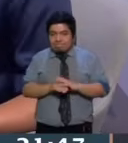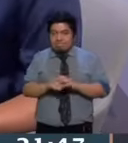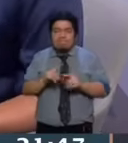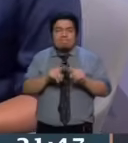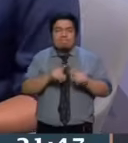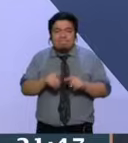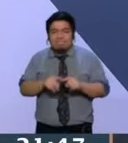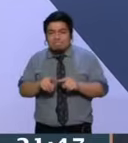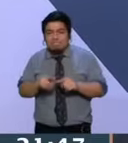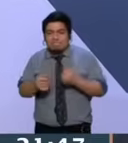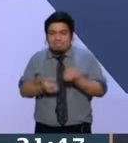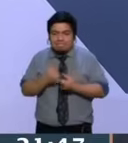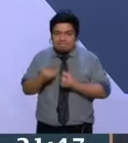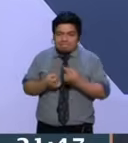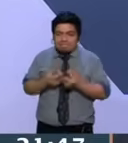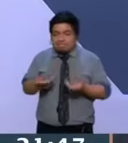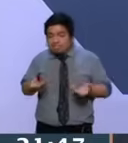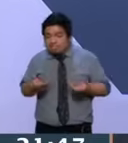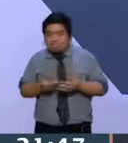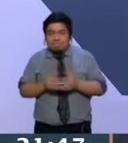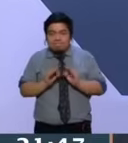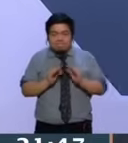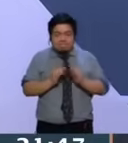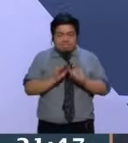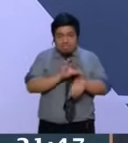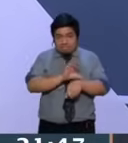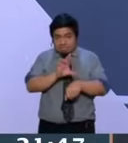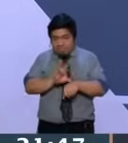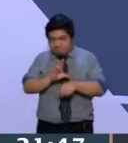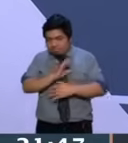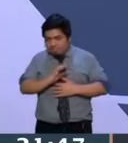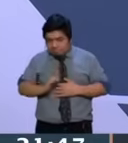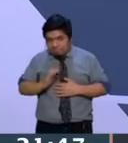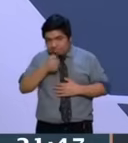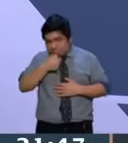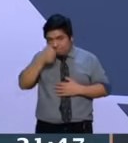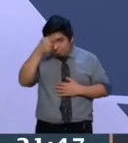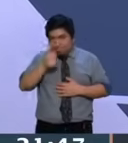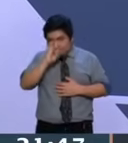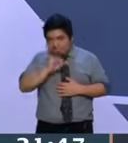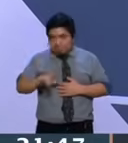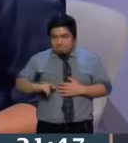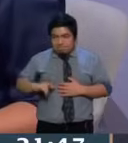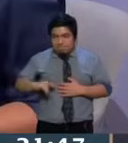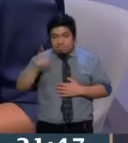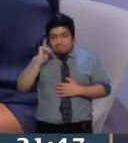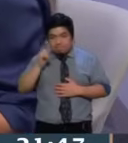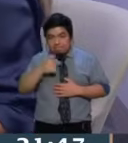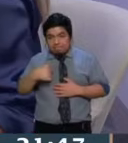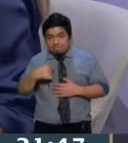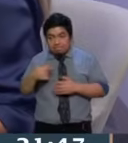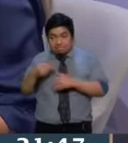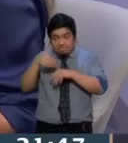creo habitantes, que estás igual de mintiendo y no mal informas. coordinador de campaña que el jefe de gobierno, ¿no? Y espero que sepas que a mí no me